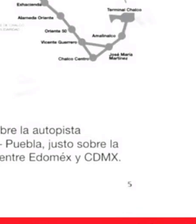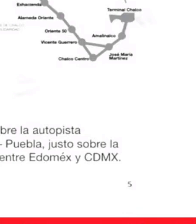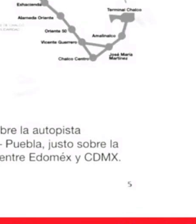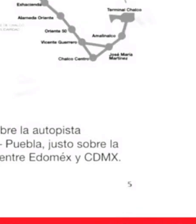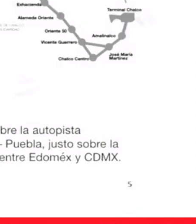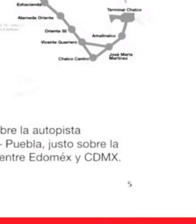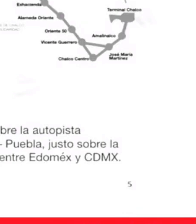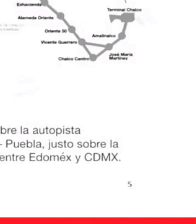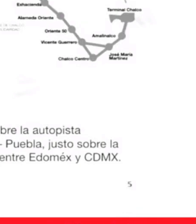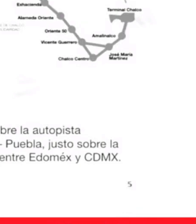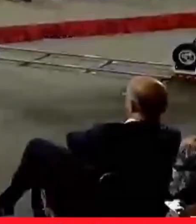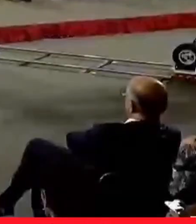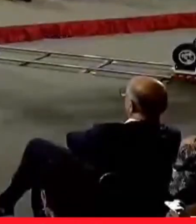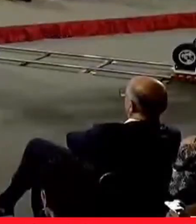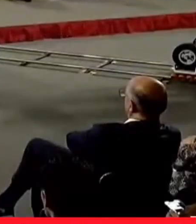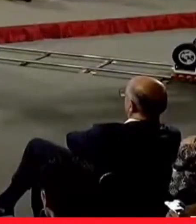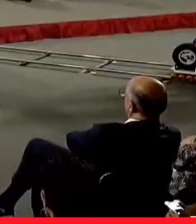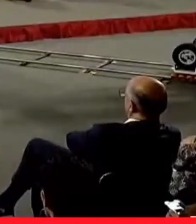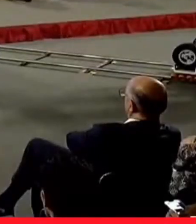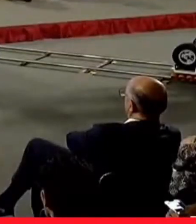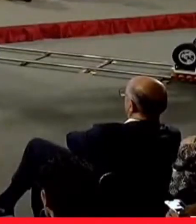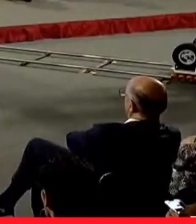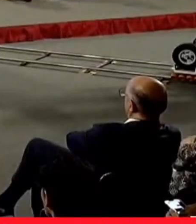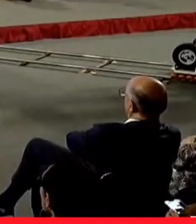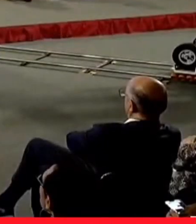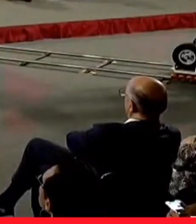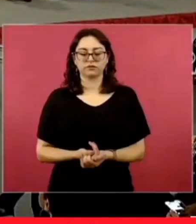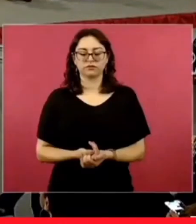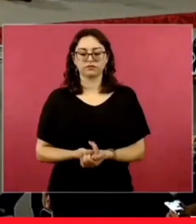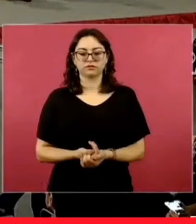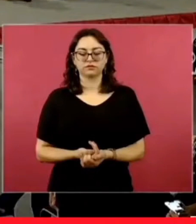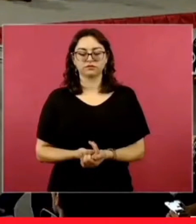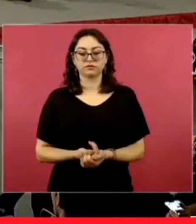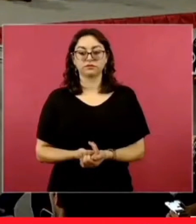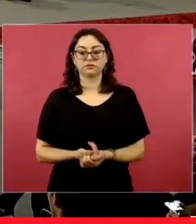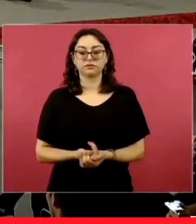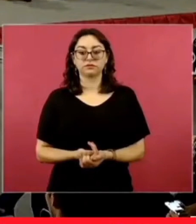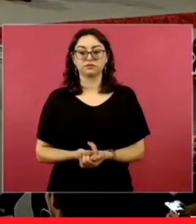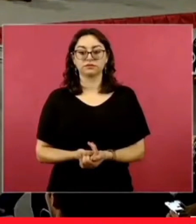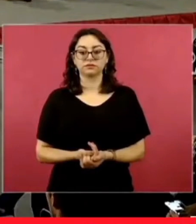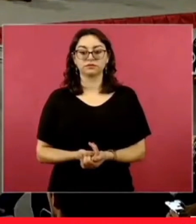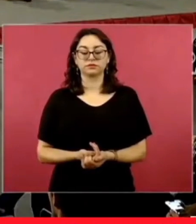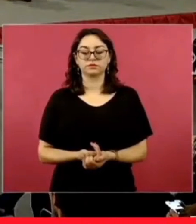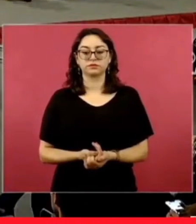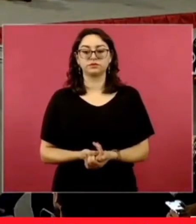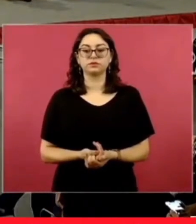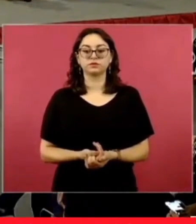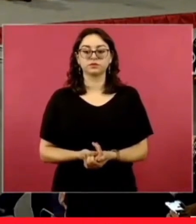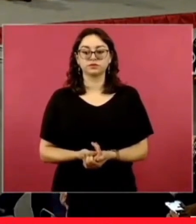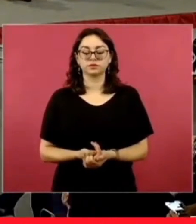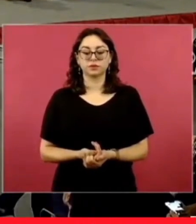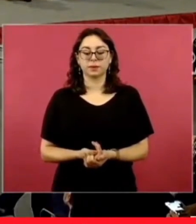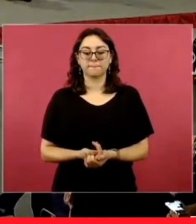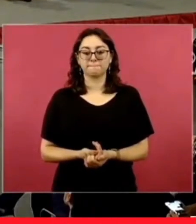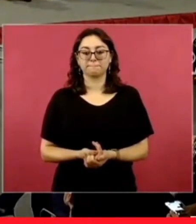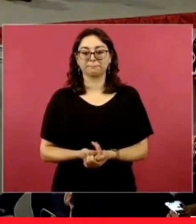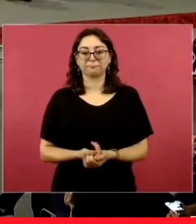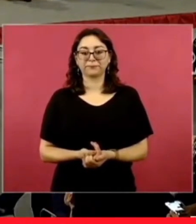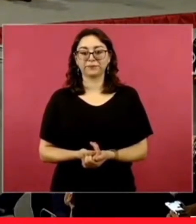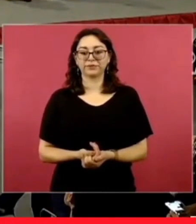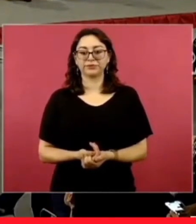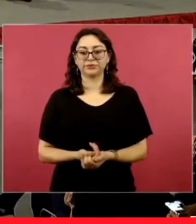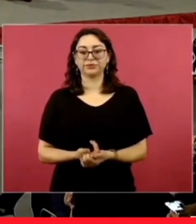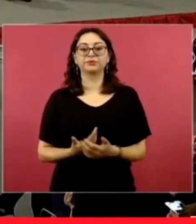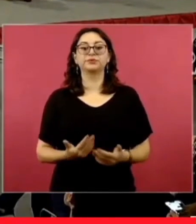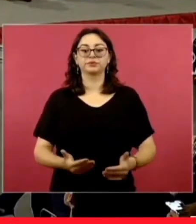justo en la frontera entre el Estado de México y la Ciudad de México. Vamos a la siguiente, que es